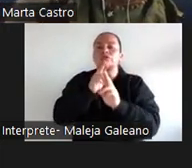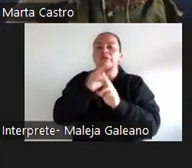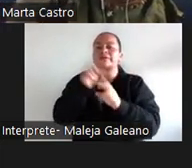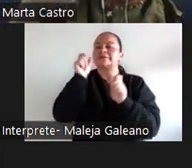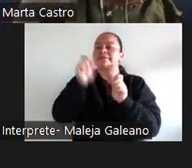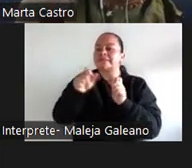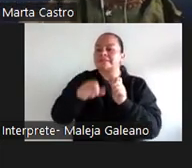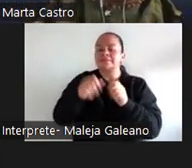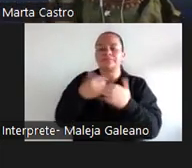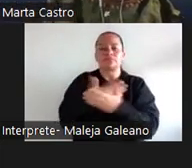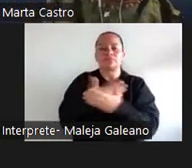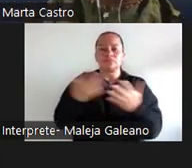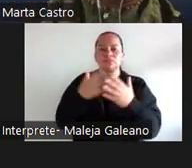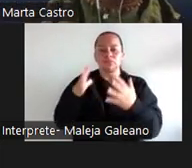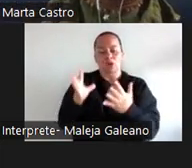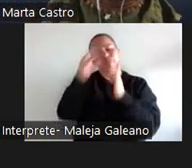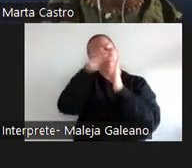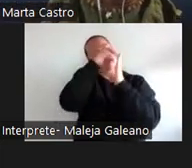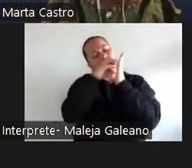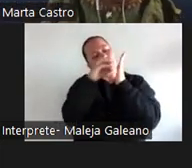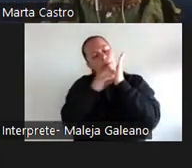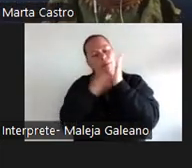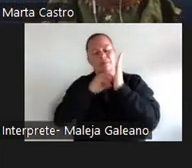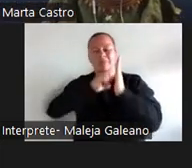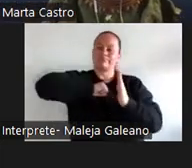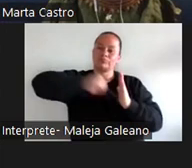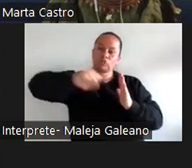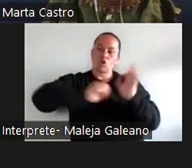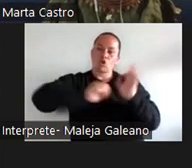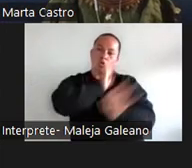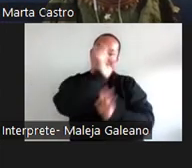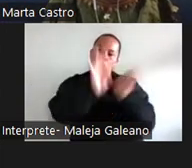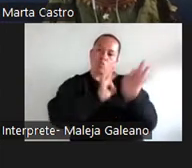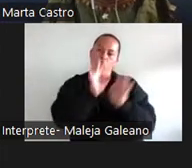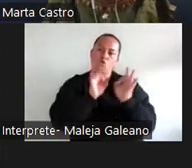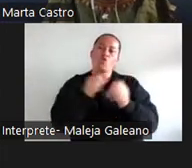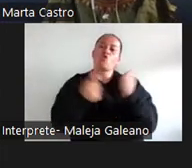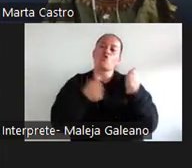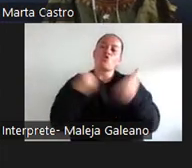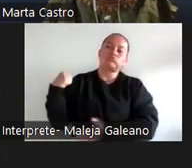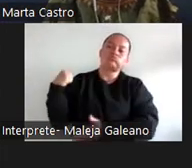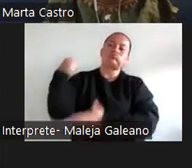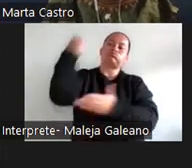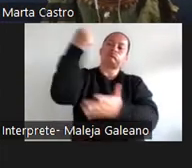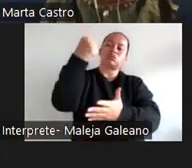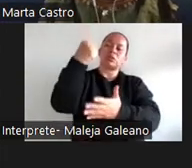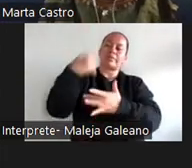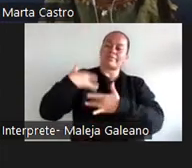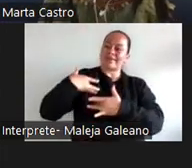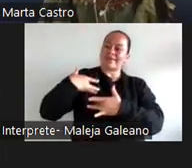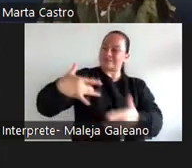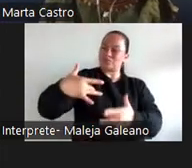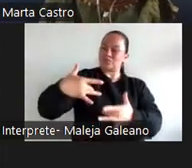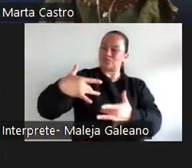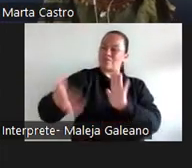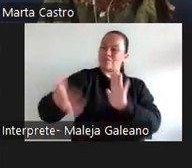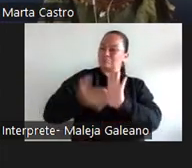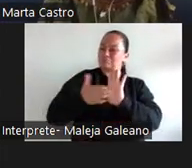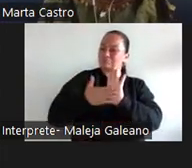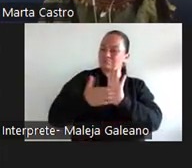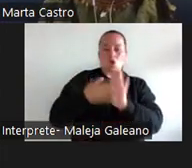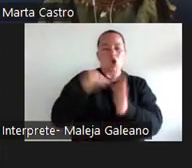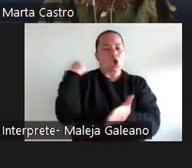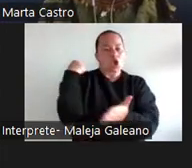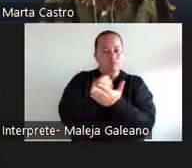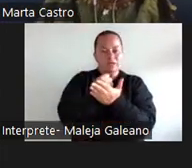contenido dentro del derecho al cuidado Cuáles son los recursos disponibles para su garantía la obligación del estado